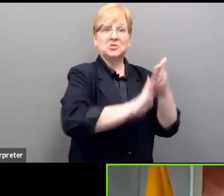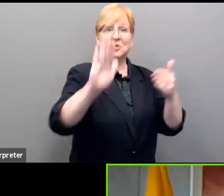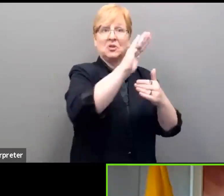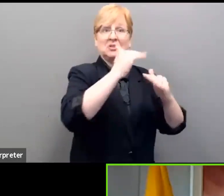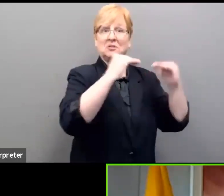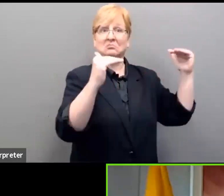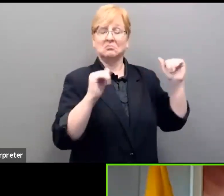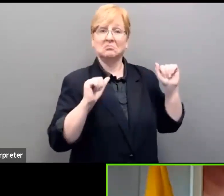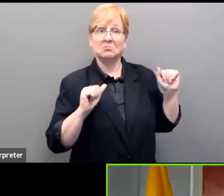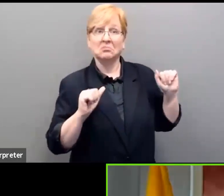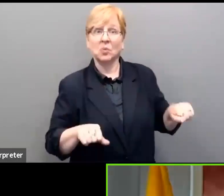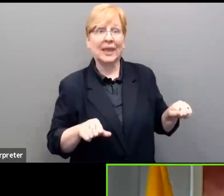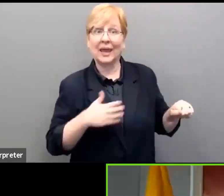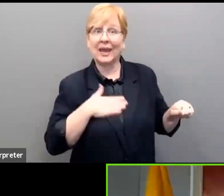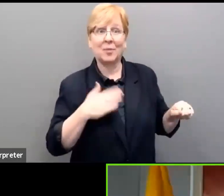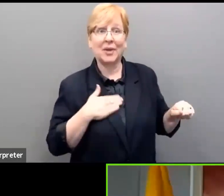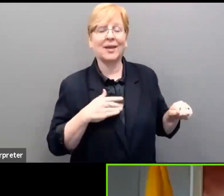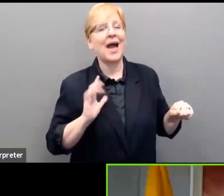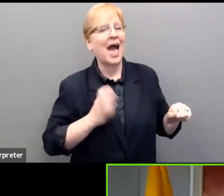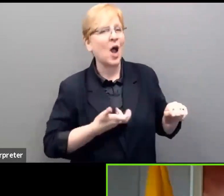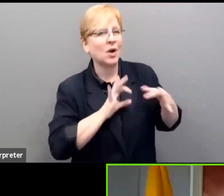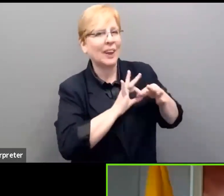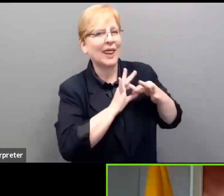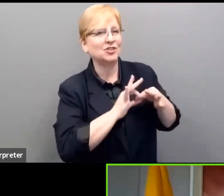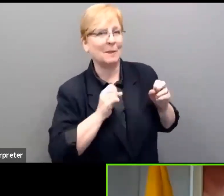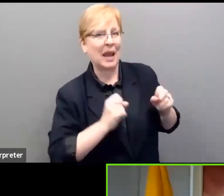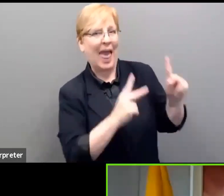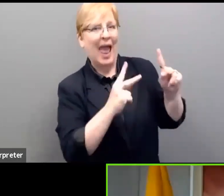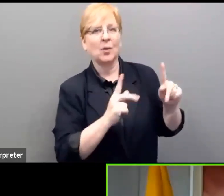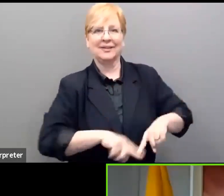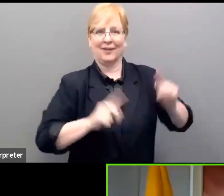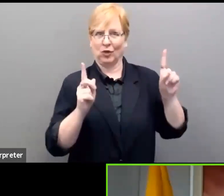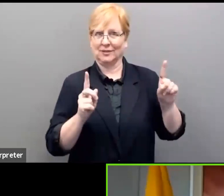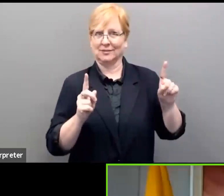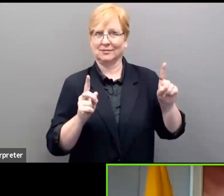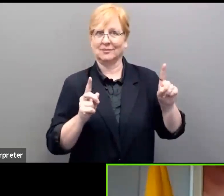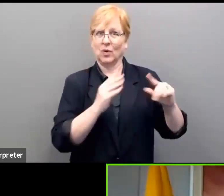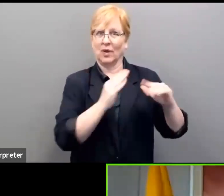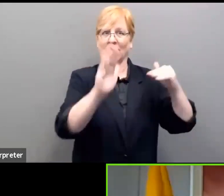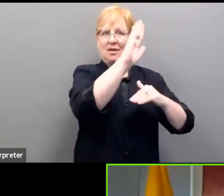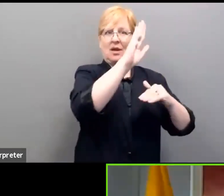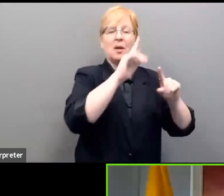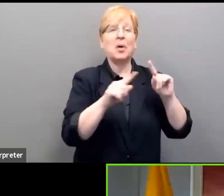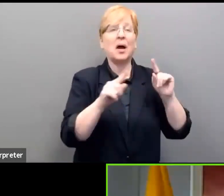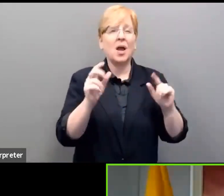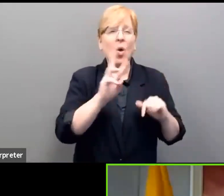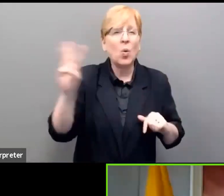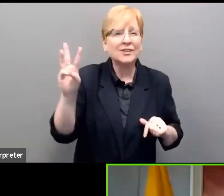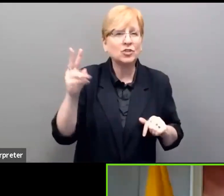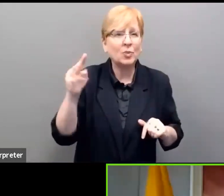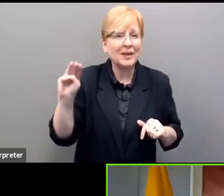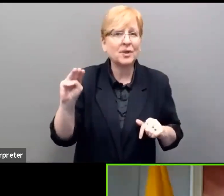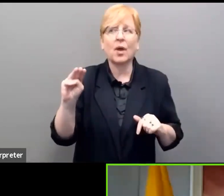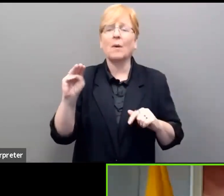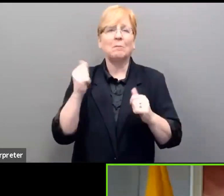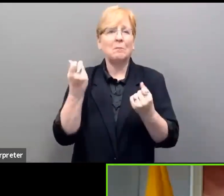estar aplicando todos los estándares posibles a la educación superior. Tenemos una distinta relación estatal respecto a lo